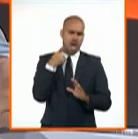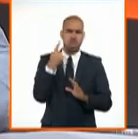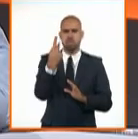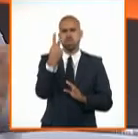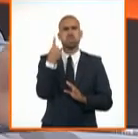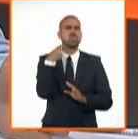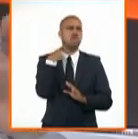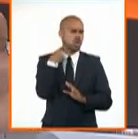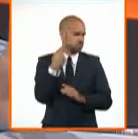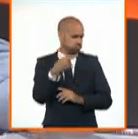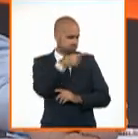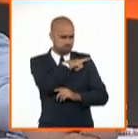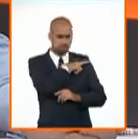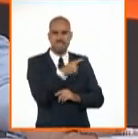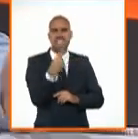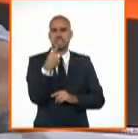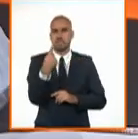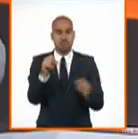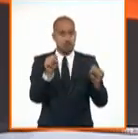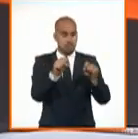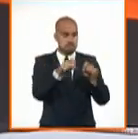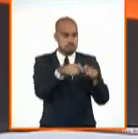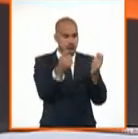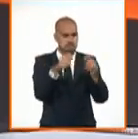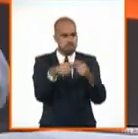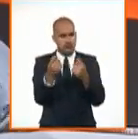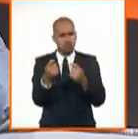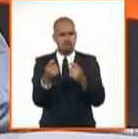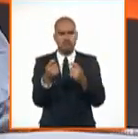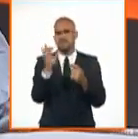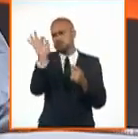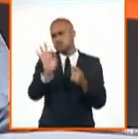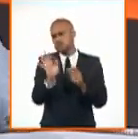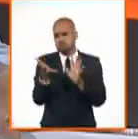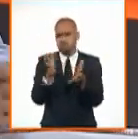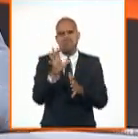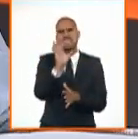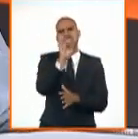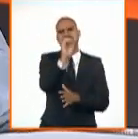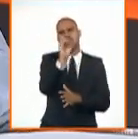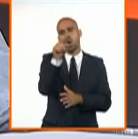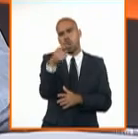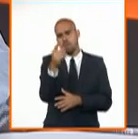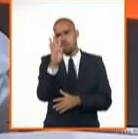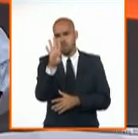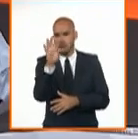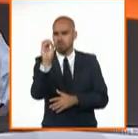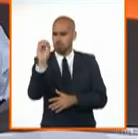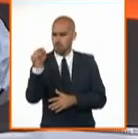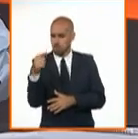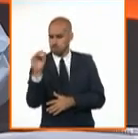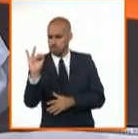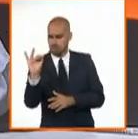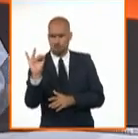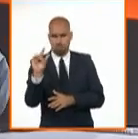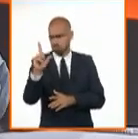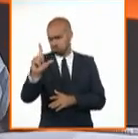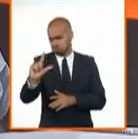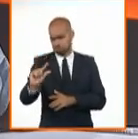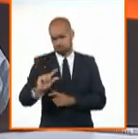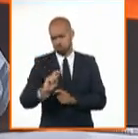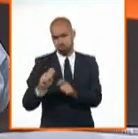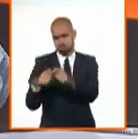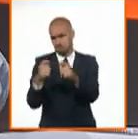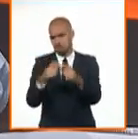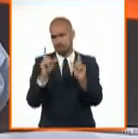la salida estaba entre 0,4 entre 0,7 bloques diarios salían de sistemas día de hoy están saliendo